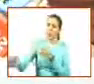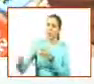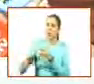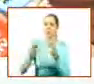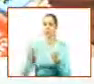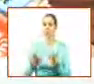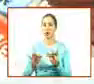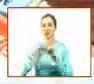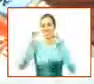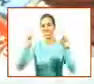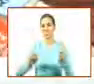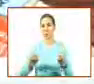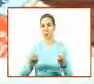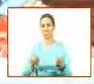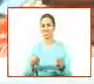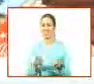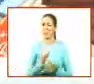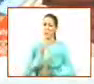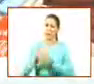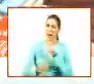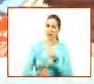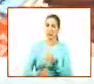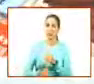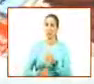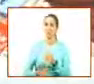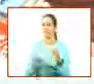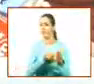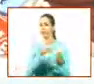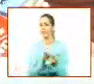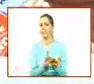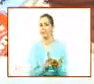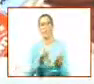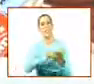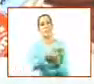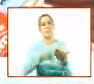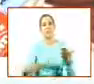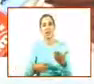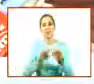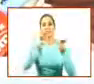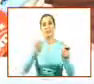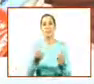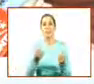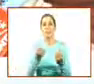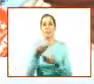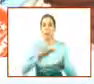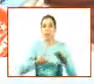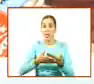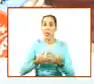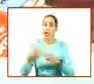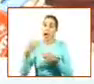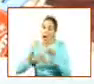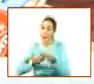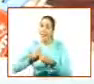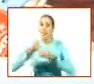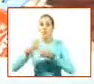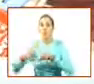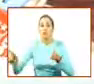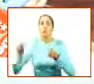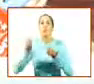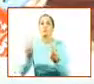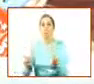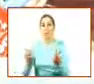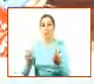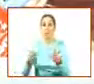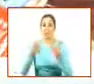ese sistema destructor del capitalismo para construir otro en el cual la igualdad y la